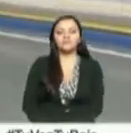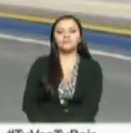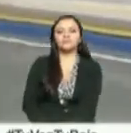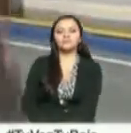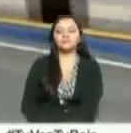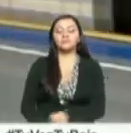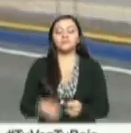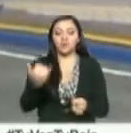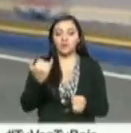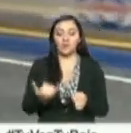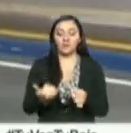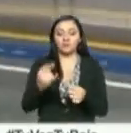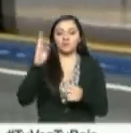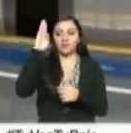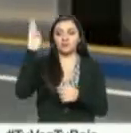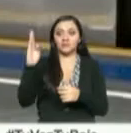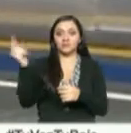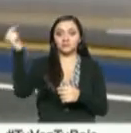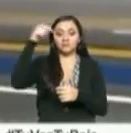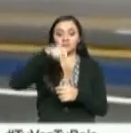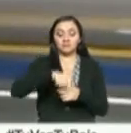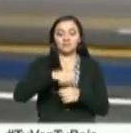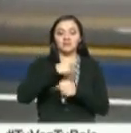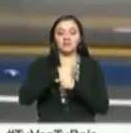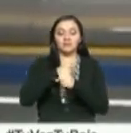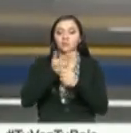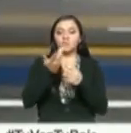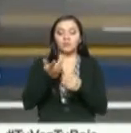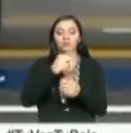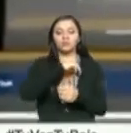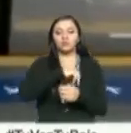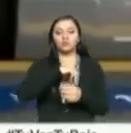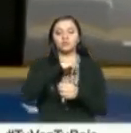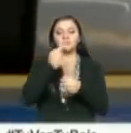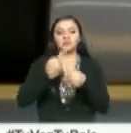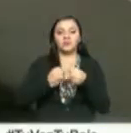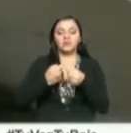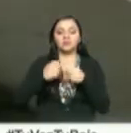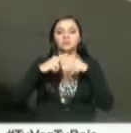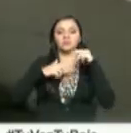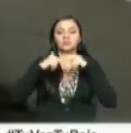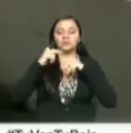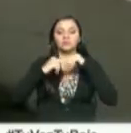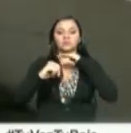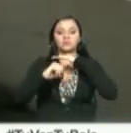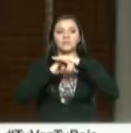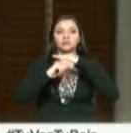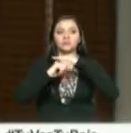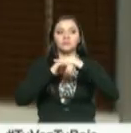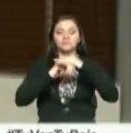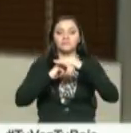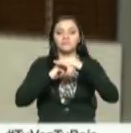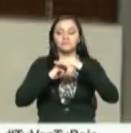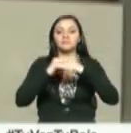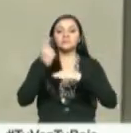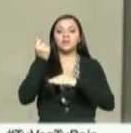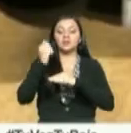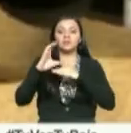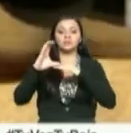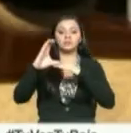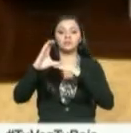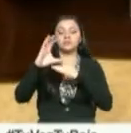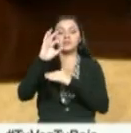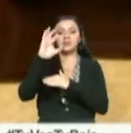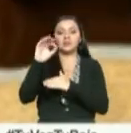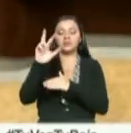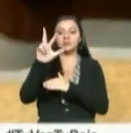único contrato que la empresa tiene vigente en el país es con el municipio de Quito para la construcción de la fase 2 del metro, por un monto de